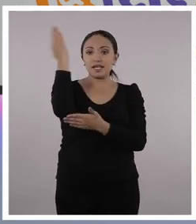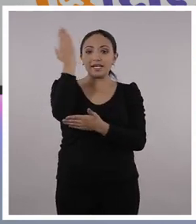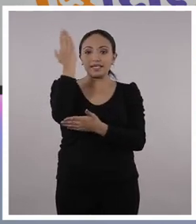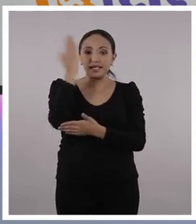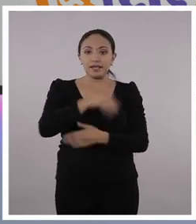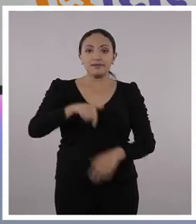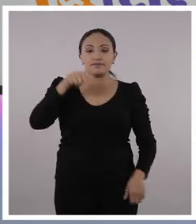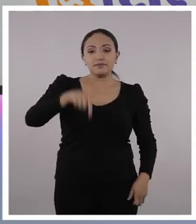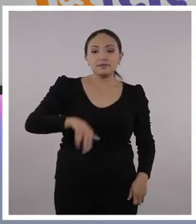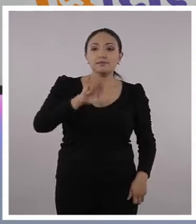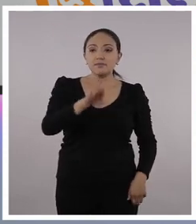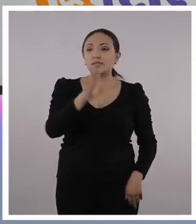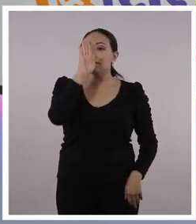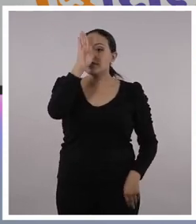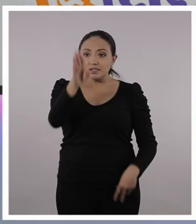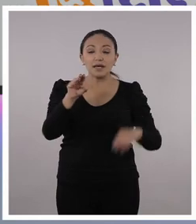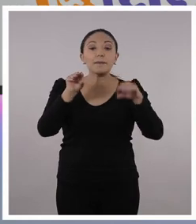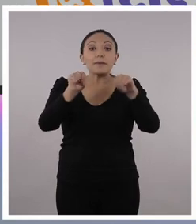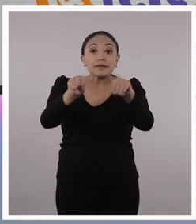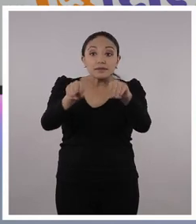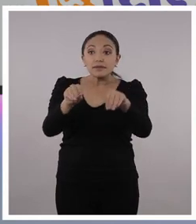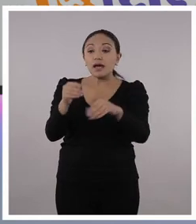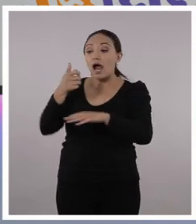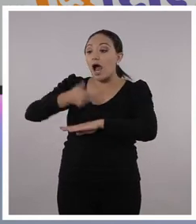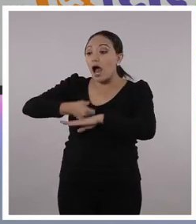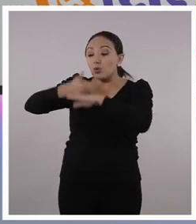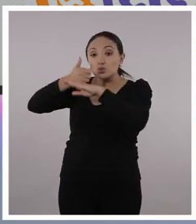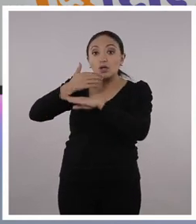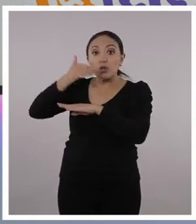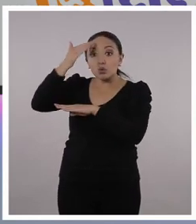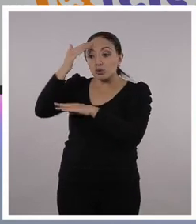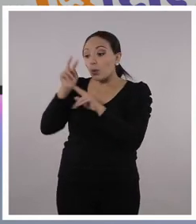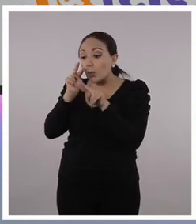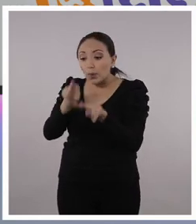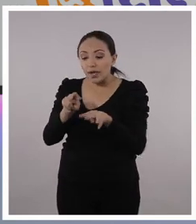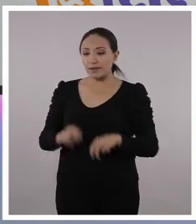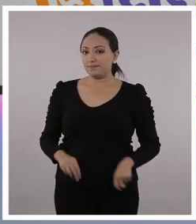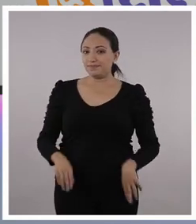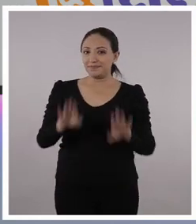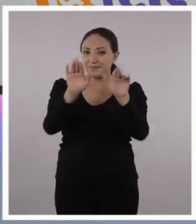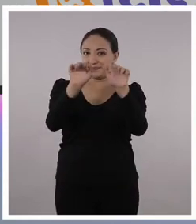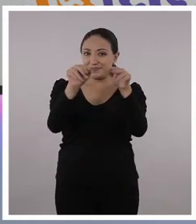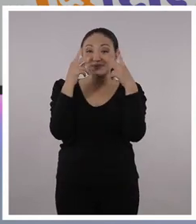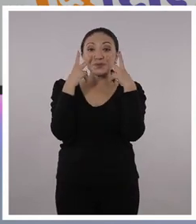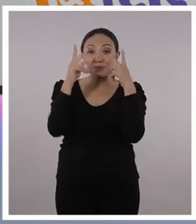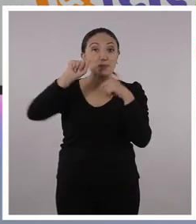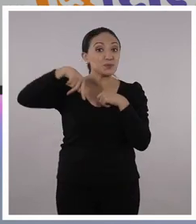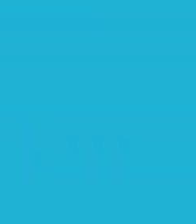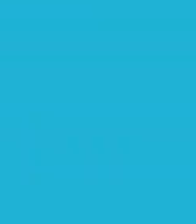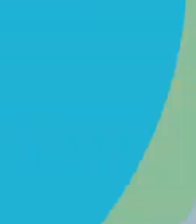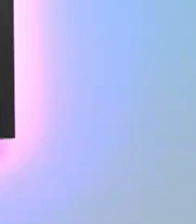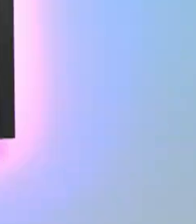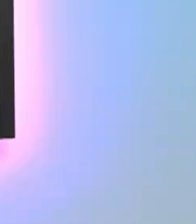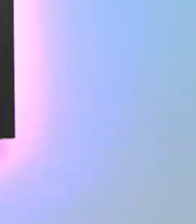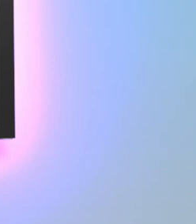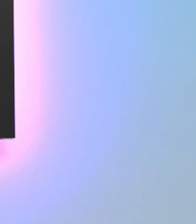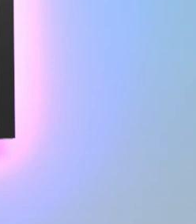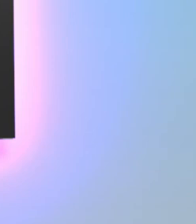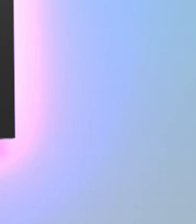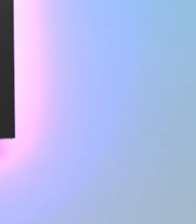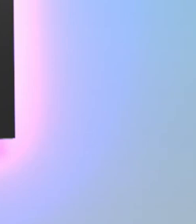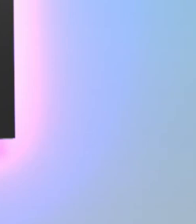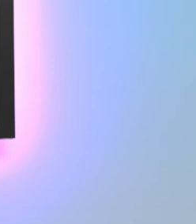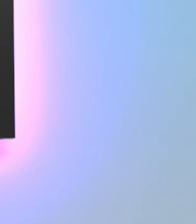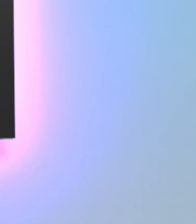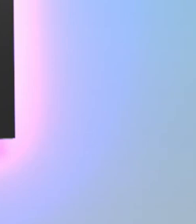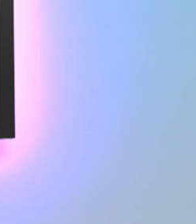Pero siempre bajo la supervisión de un adulto. Así es. Así que nos vemos en un próximo programa. Hoy trabajamos